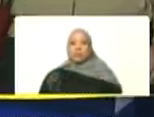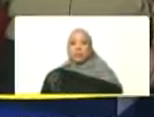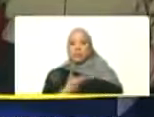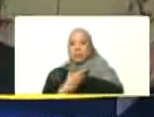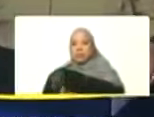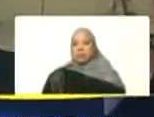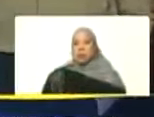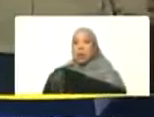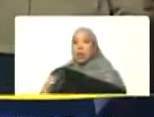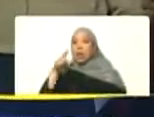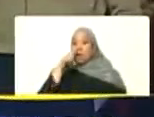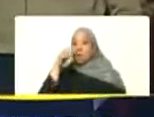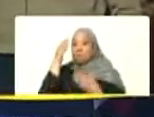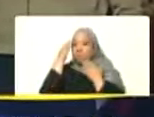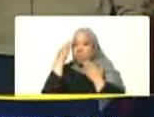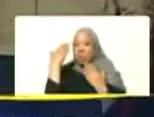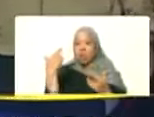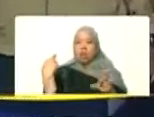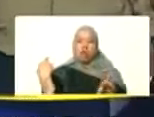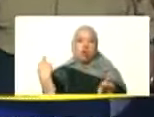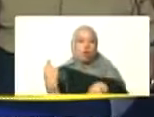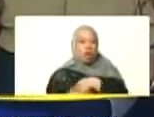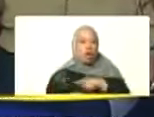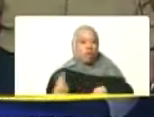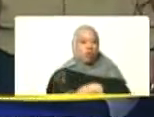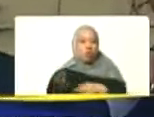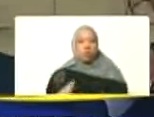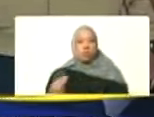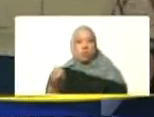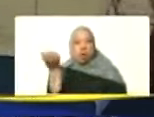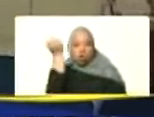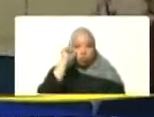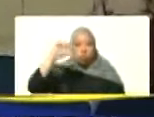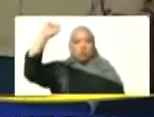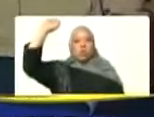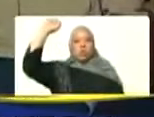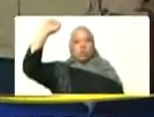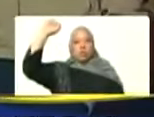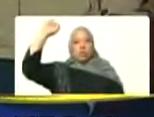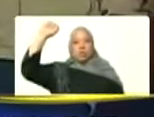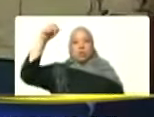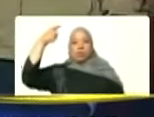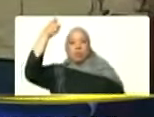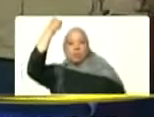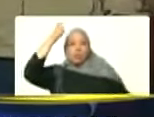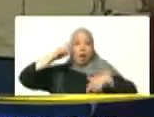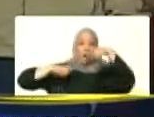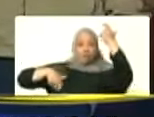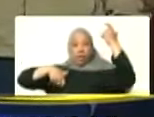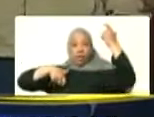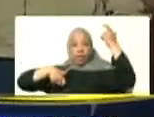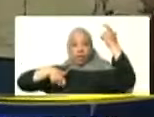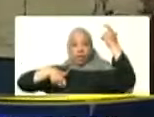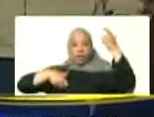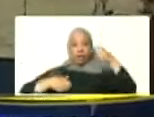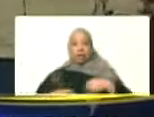Presidente, un saludo revolucionario, socialista y altamente chavista.